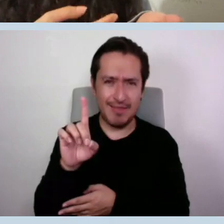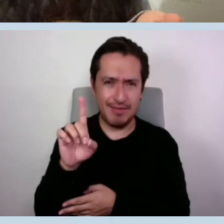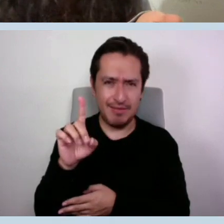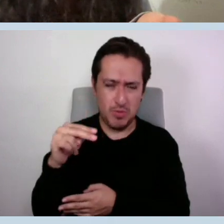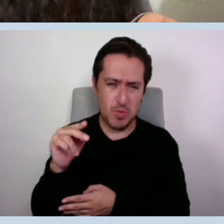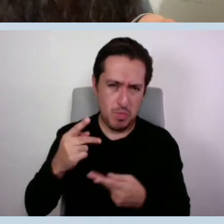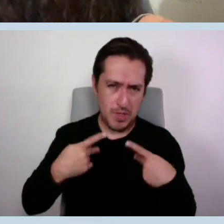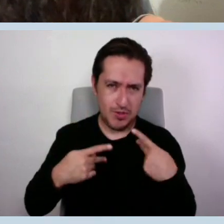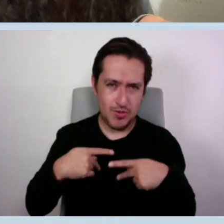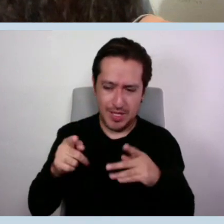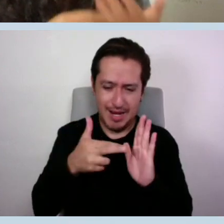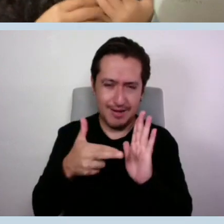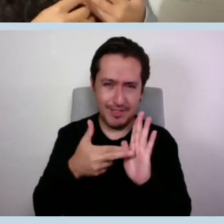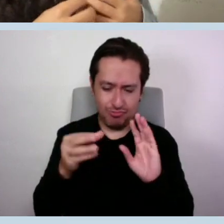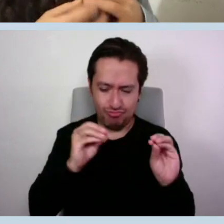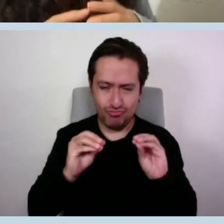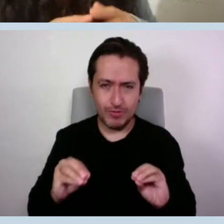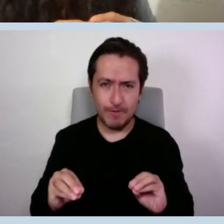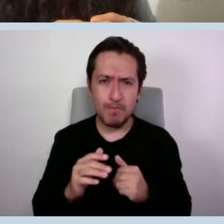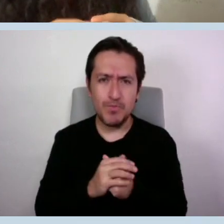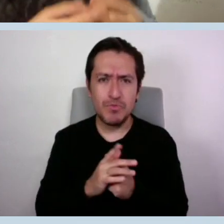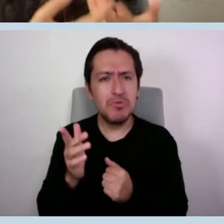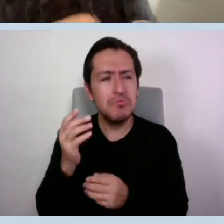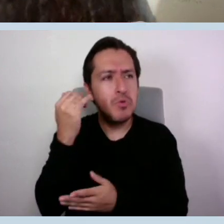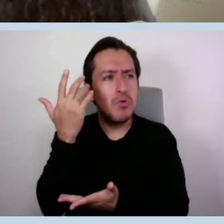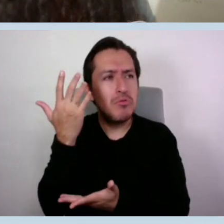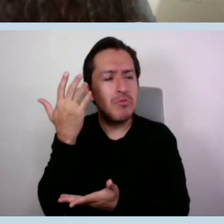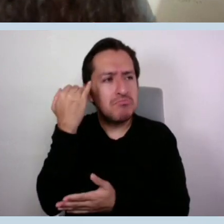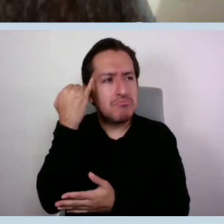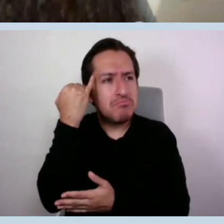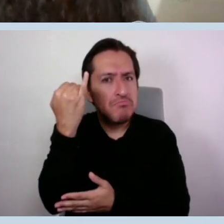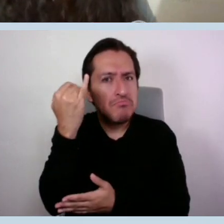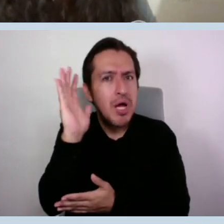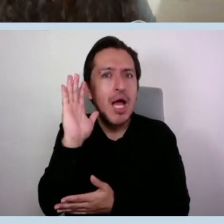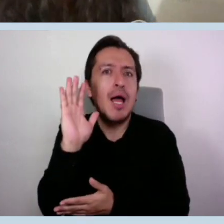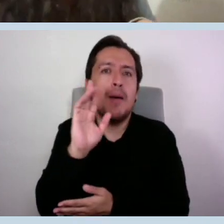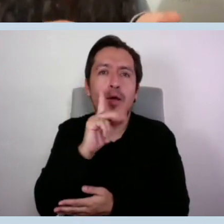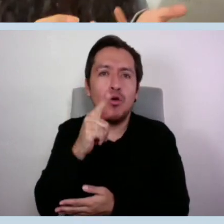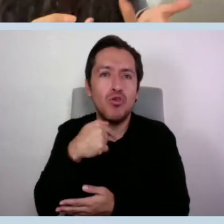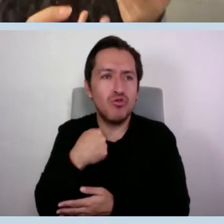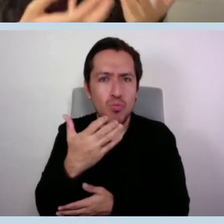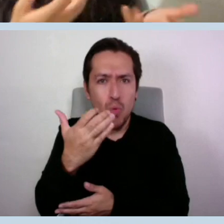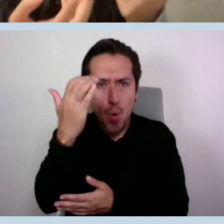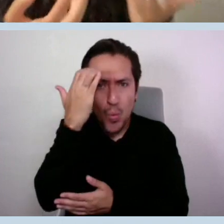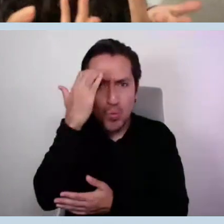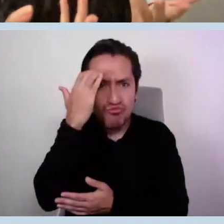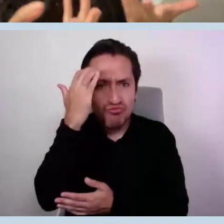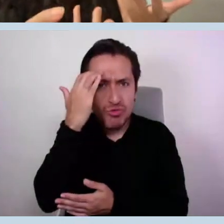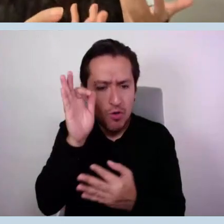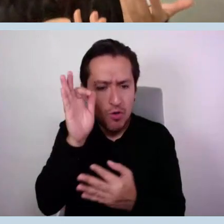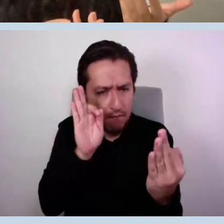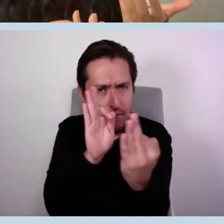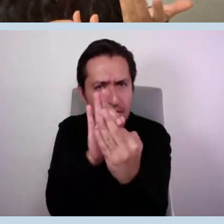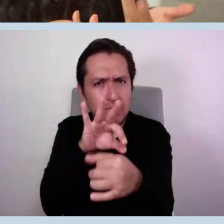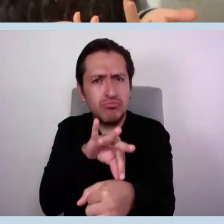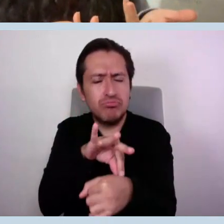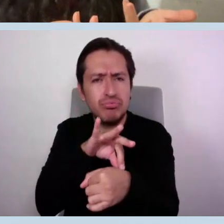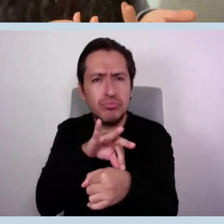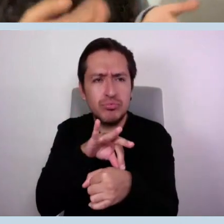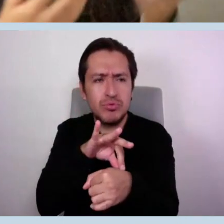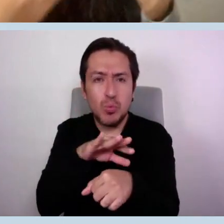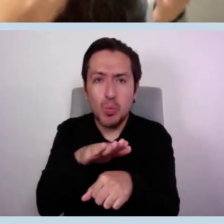del material y surgió la necesidad de conocernos en persona Porque además había personas que nunca nos habíamos